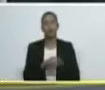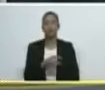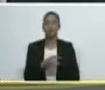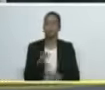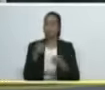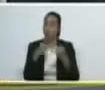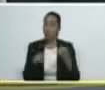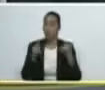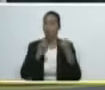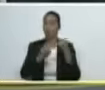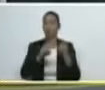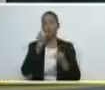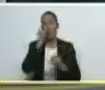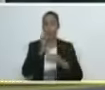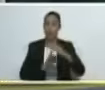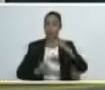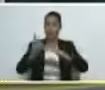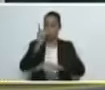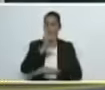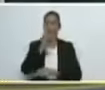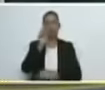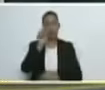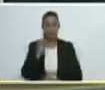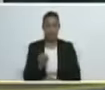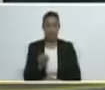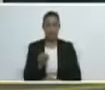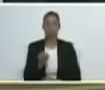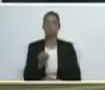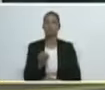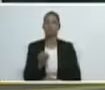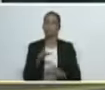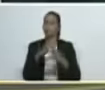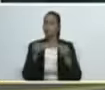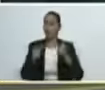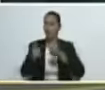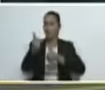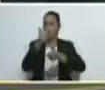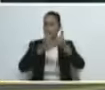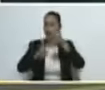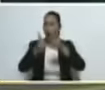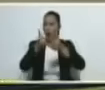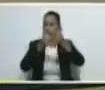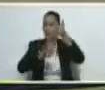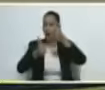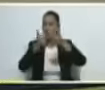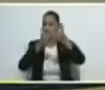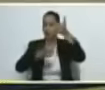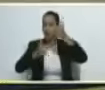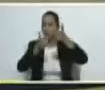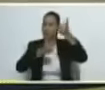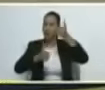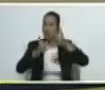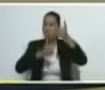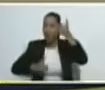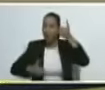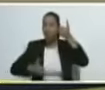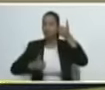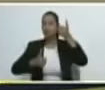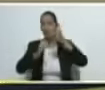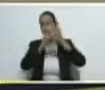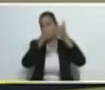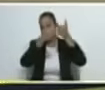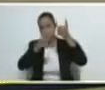Leonel Párica, el doctor y rector Conrado Pérez, el doctor y rector Gustavo